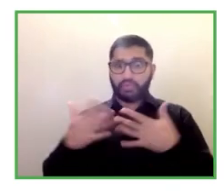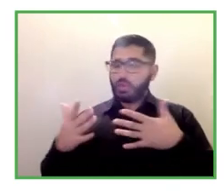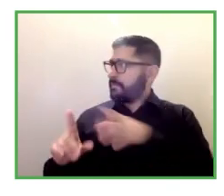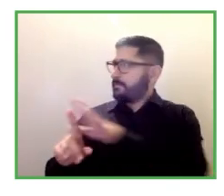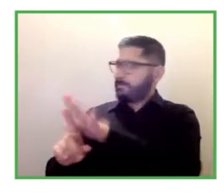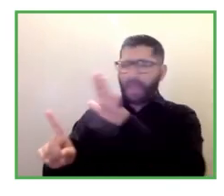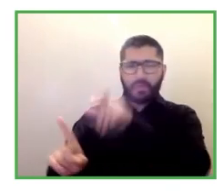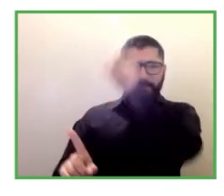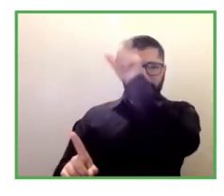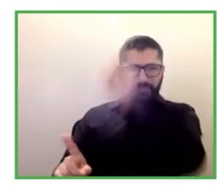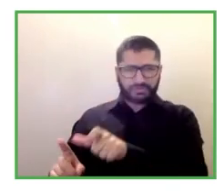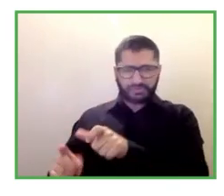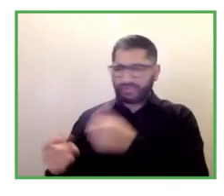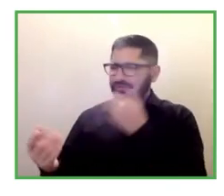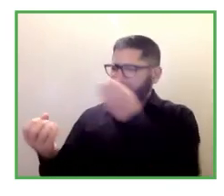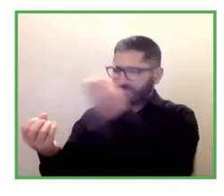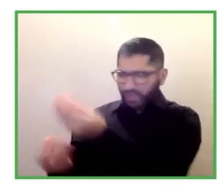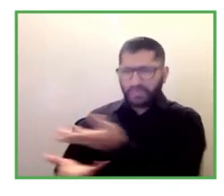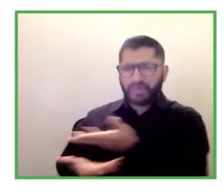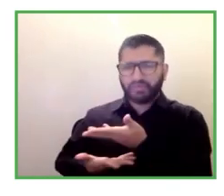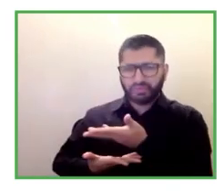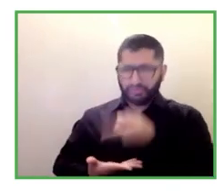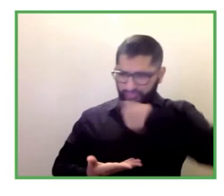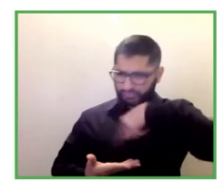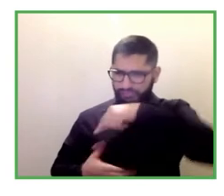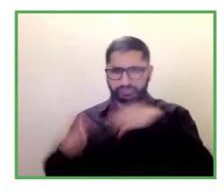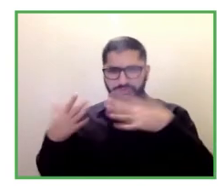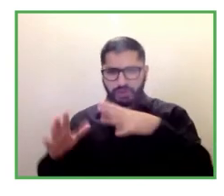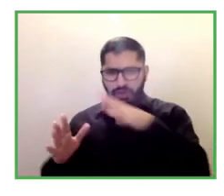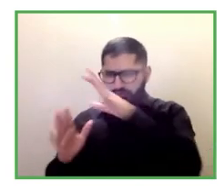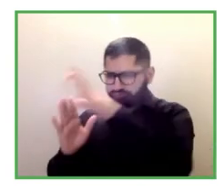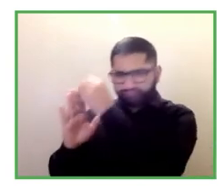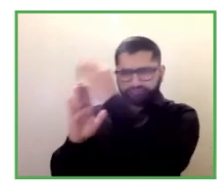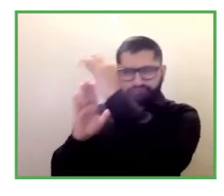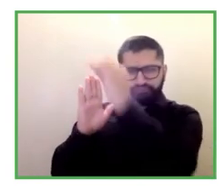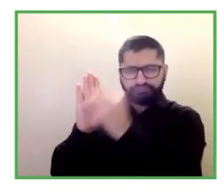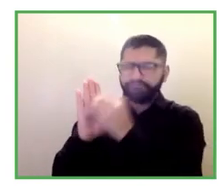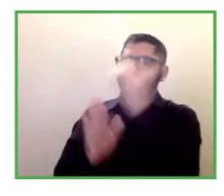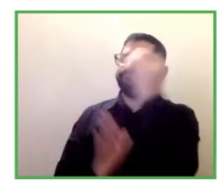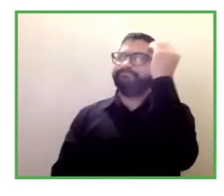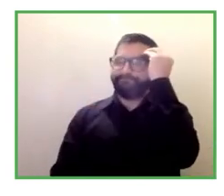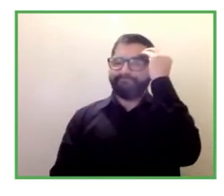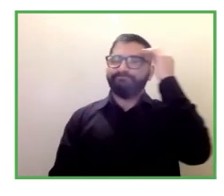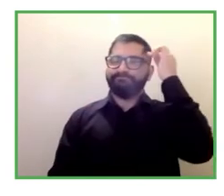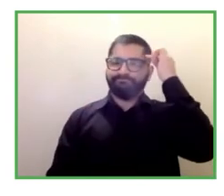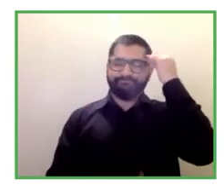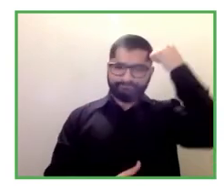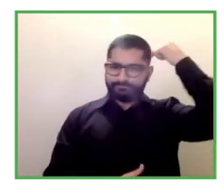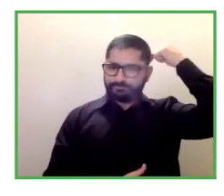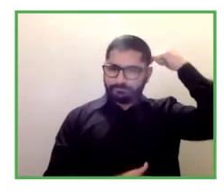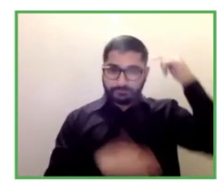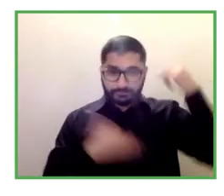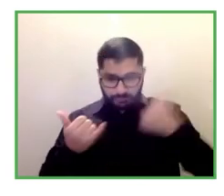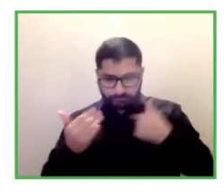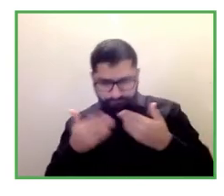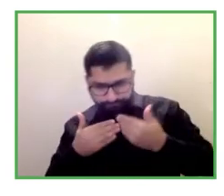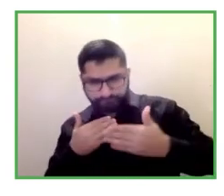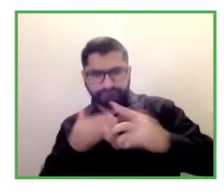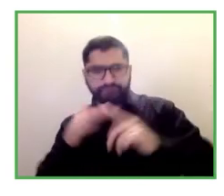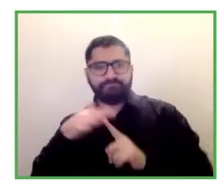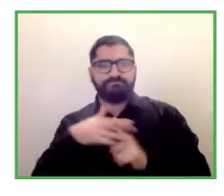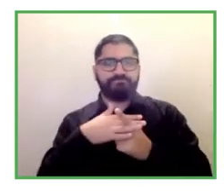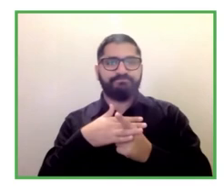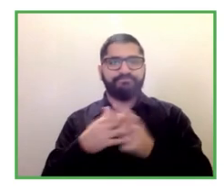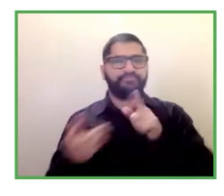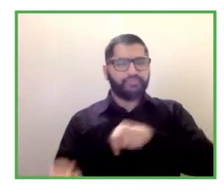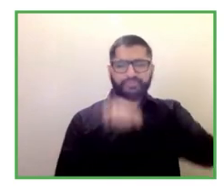poder tomarla y para poder empezar a hacer un cambio desde nosotros. Me gusta mucho poder tener la oportunidad de tener a todo el